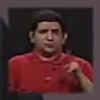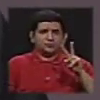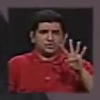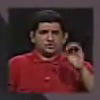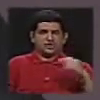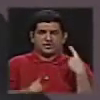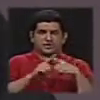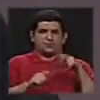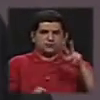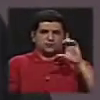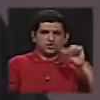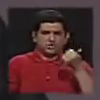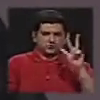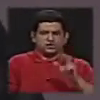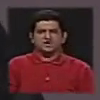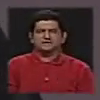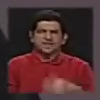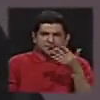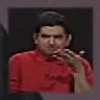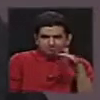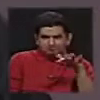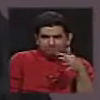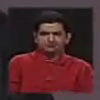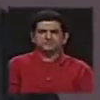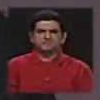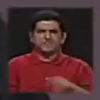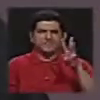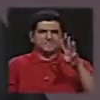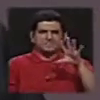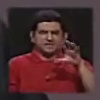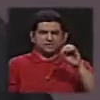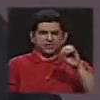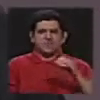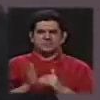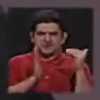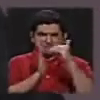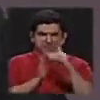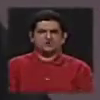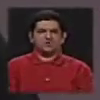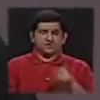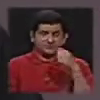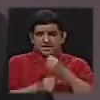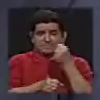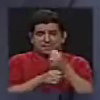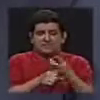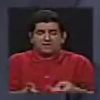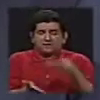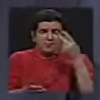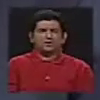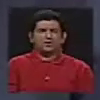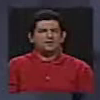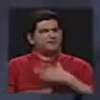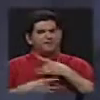213, nos va a dar muy aproximado a los 650 millones que en realidad está costando la obra. Ha llamado